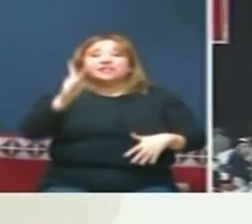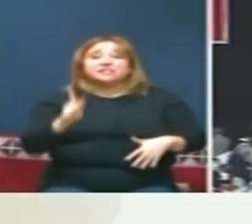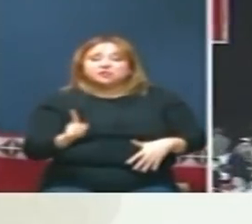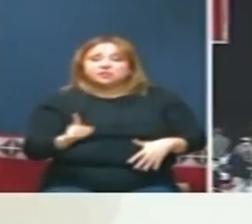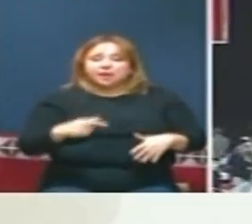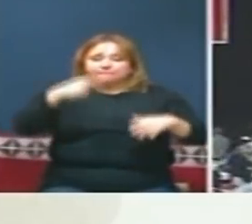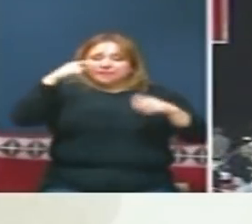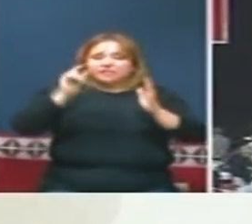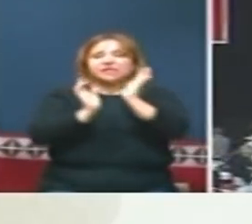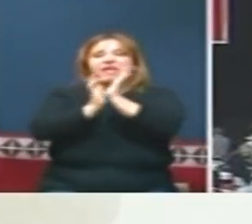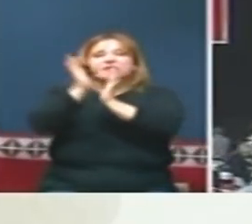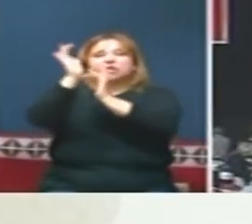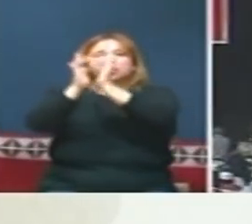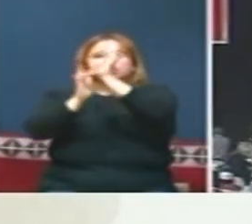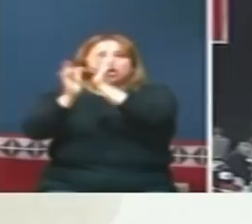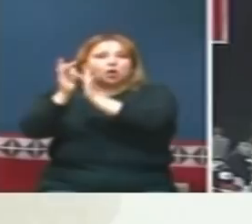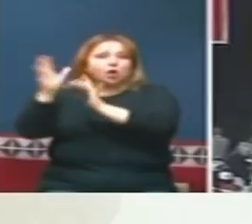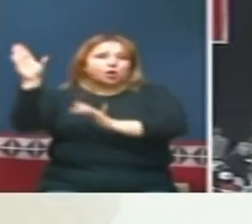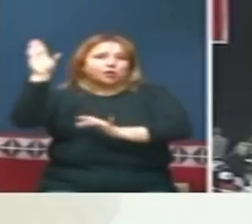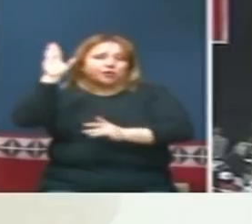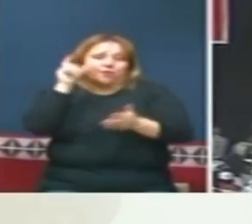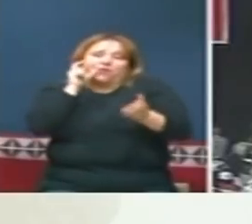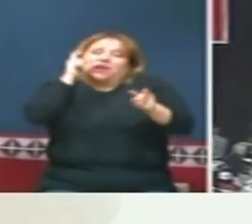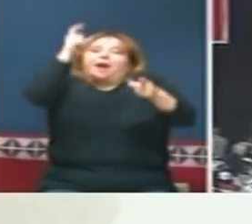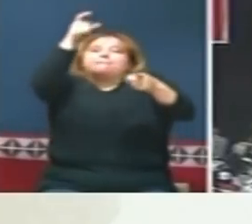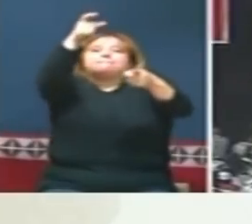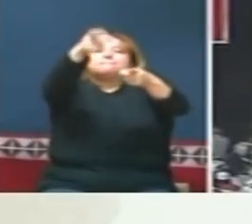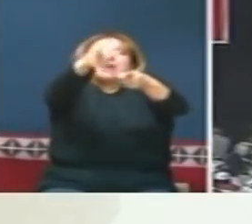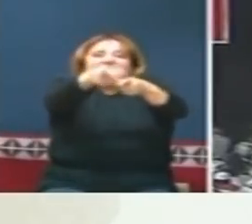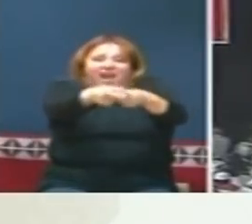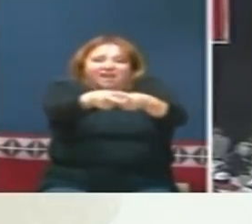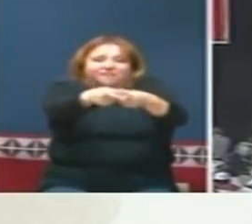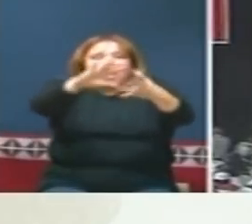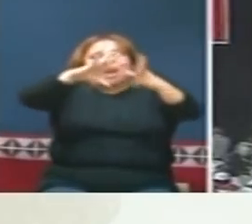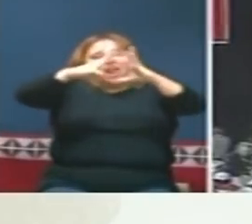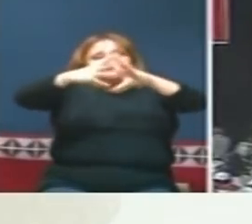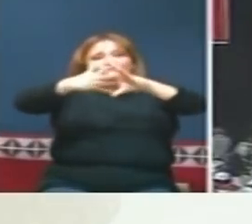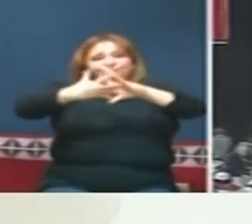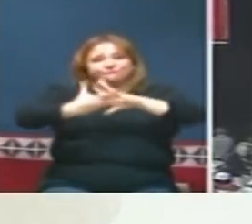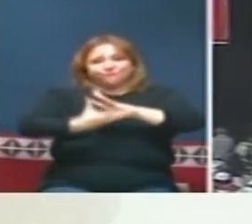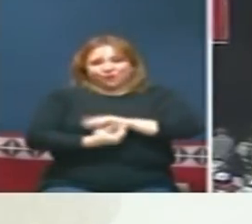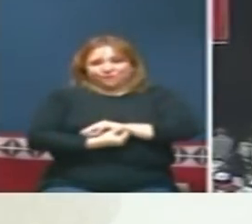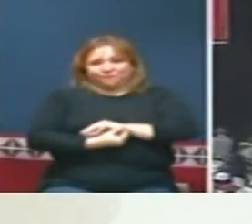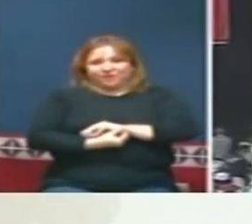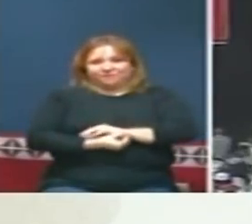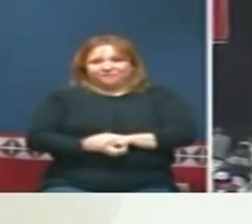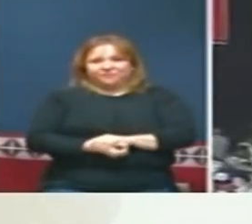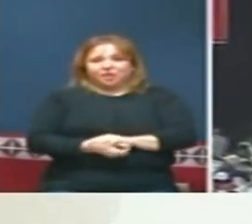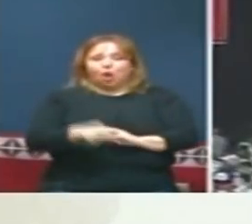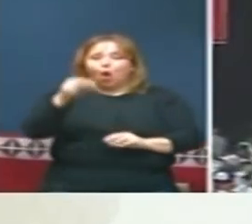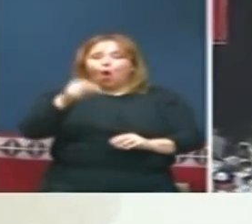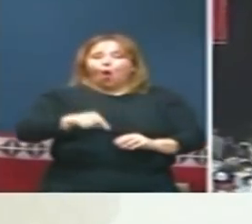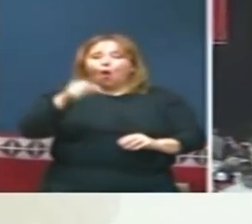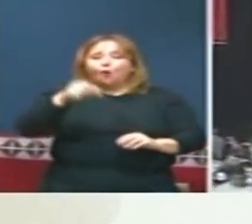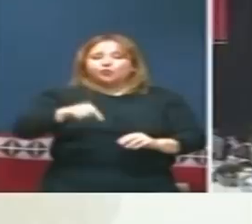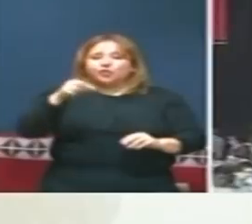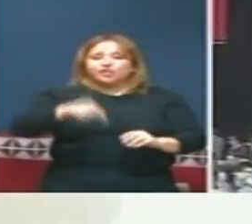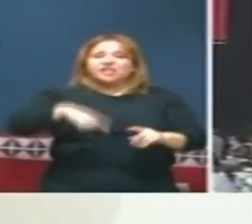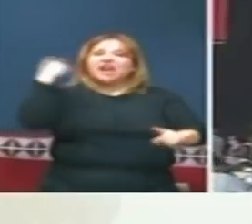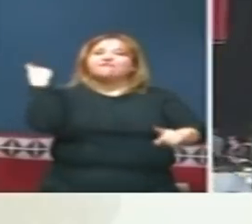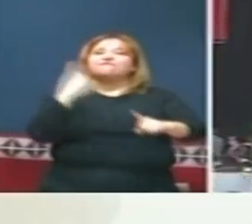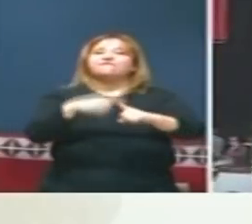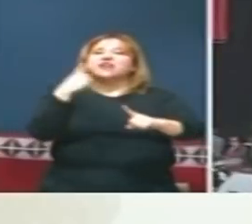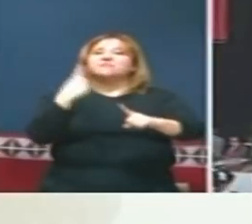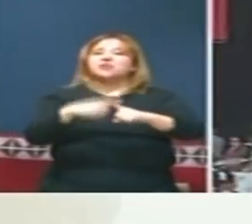de Jesús en la escucha de la palabra y la fracción del pan. Hoy hacemos fiesta